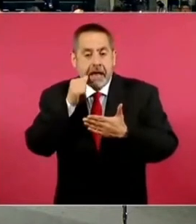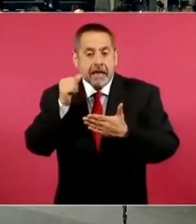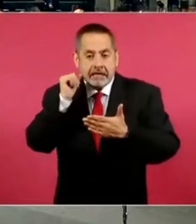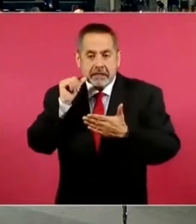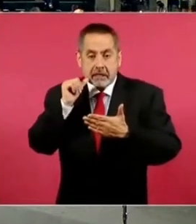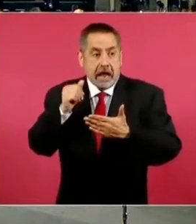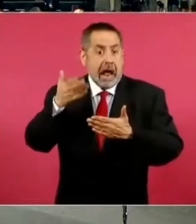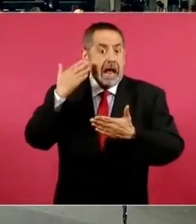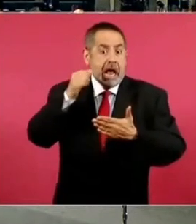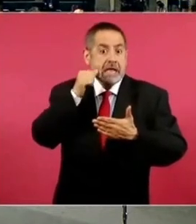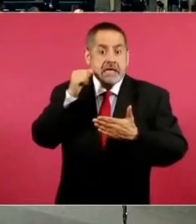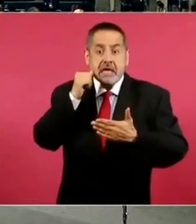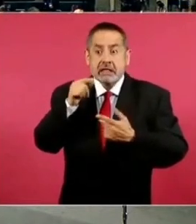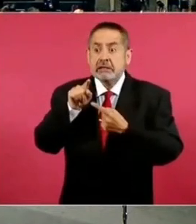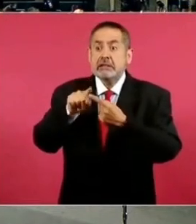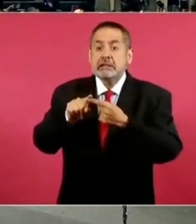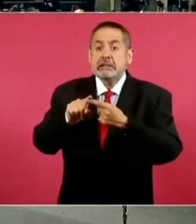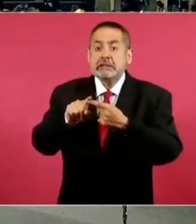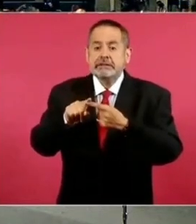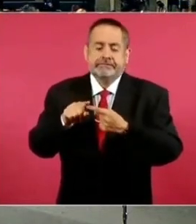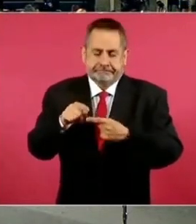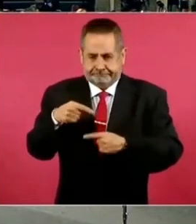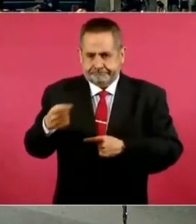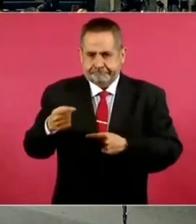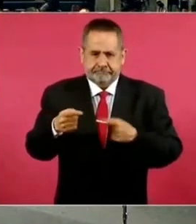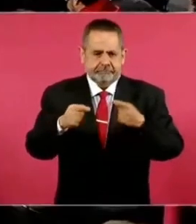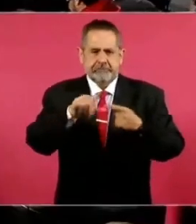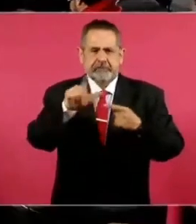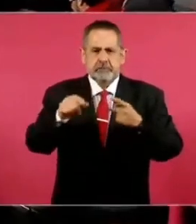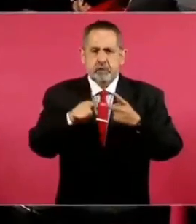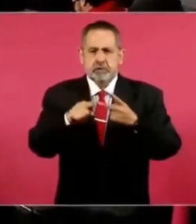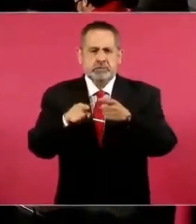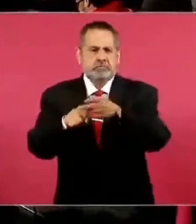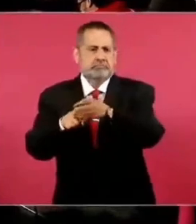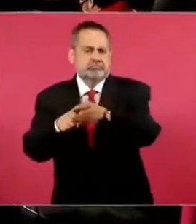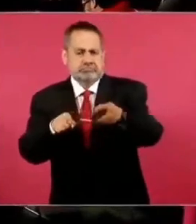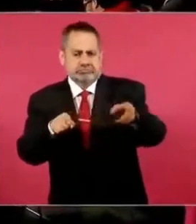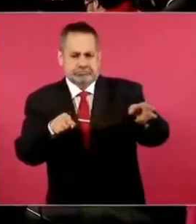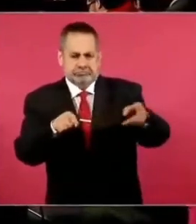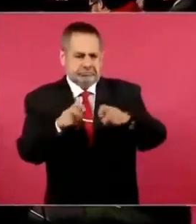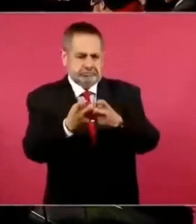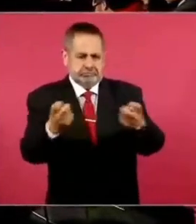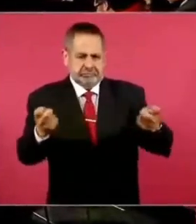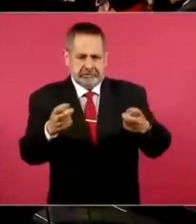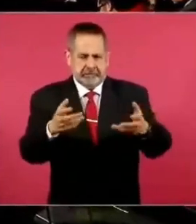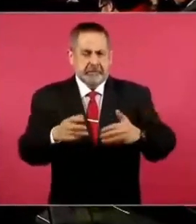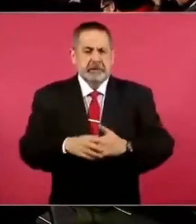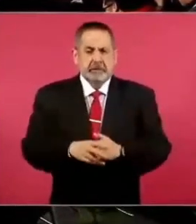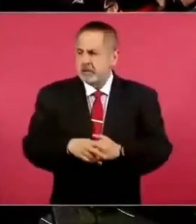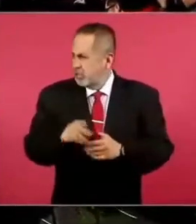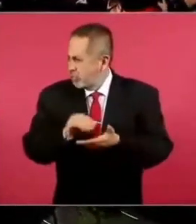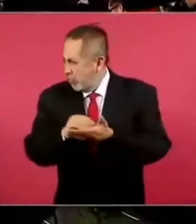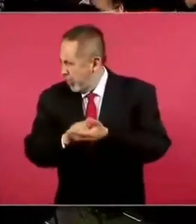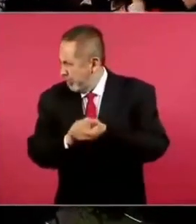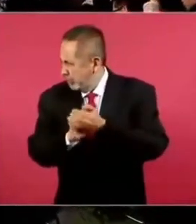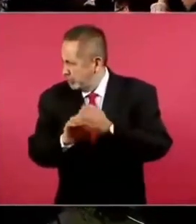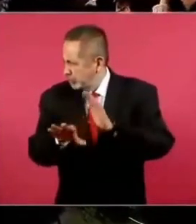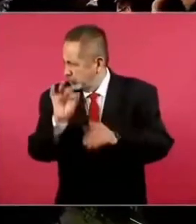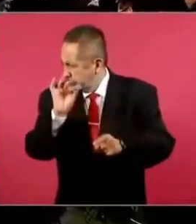estaba en primer lugar y luego pues nos vamos a las primeras se siguen sorteando